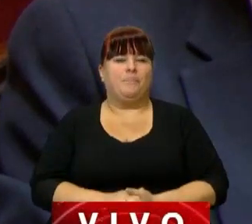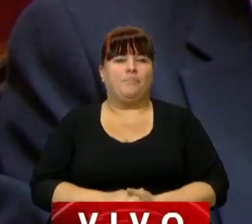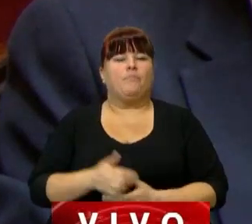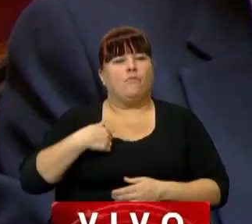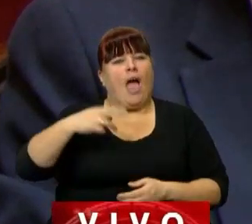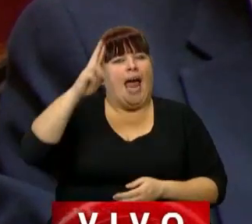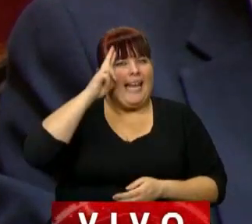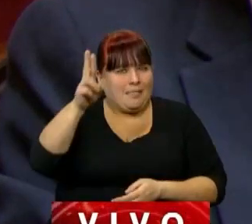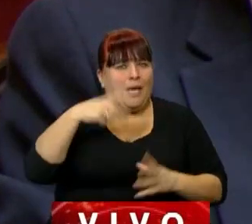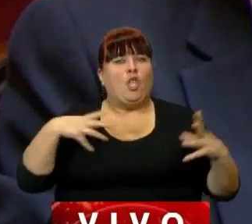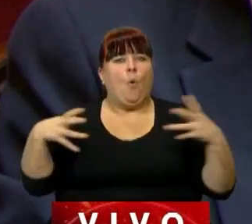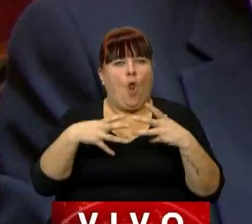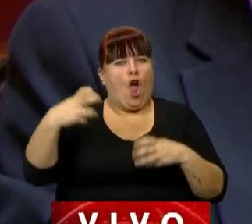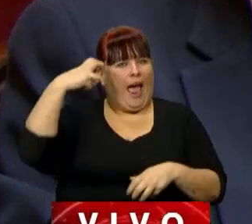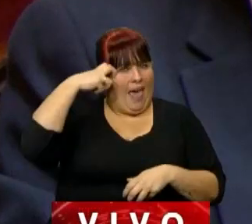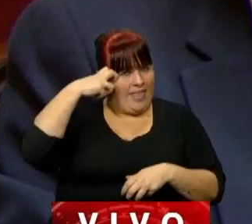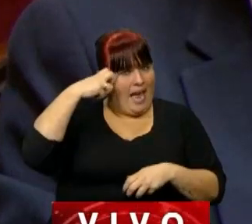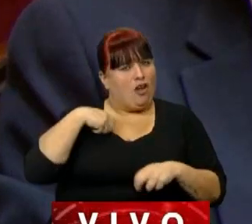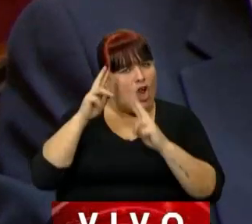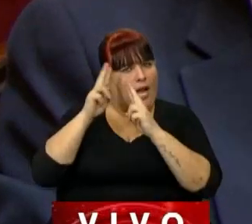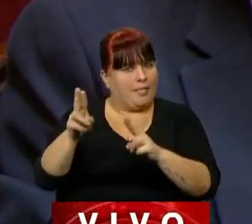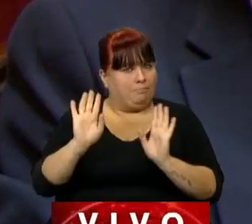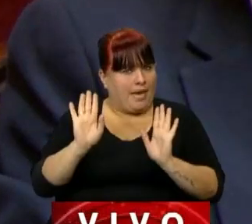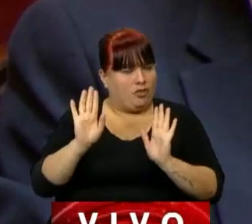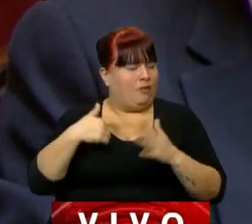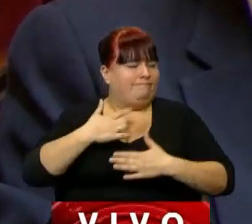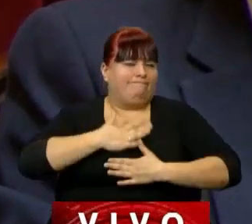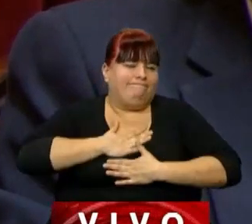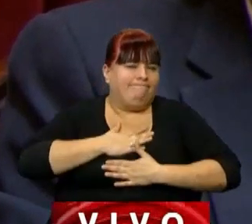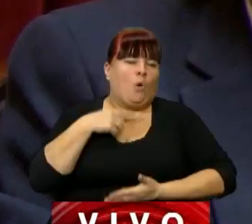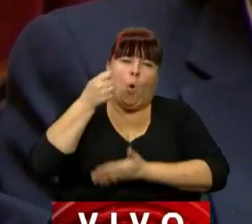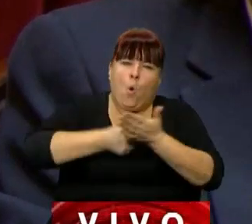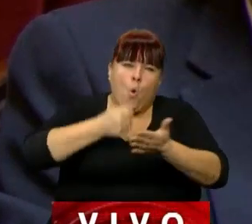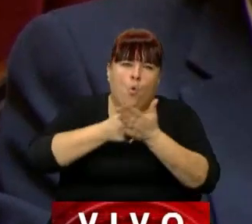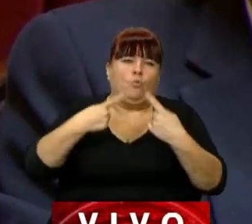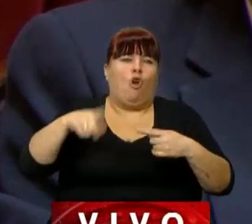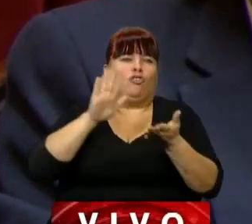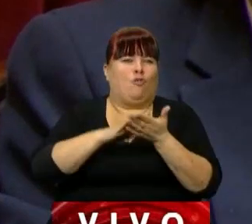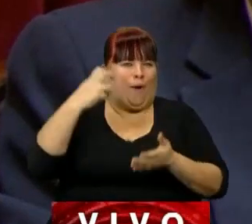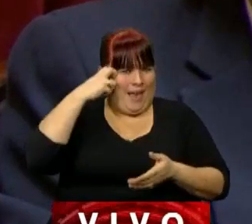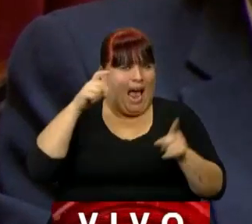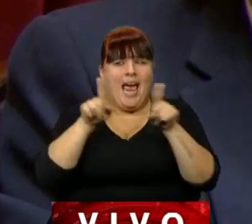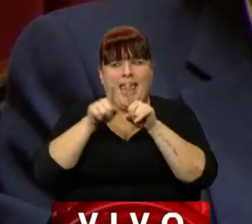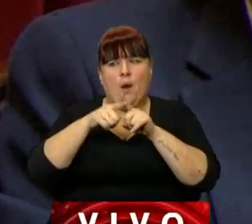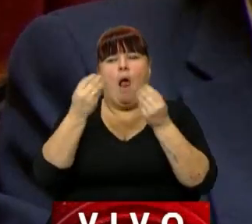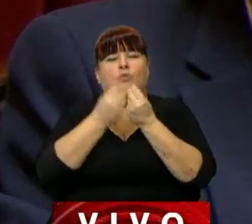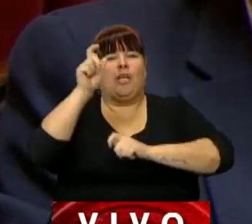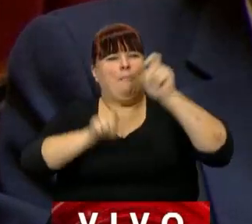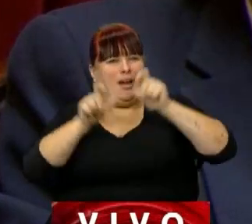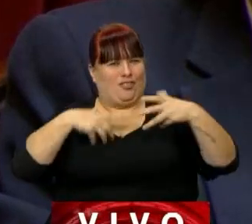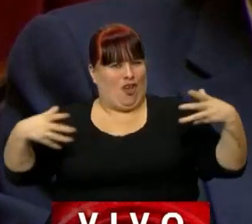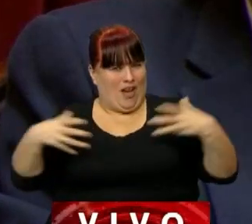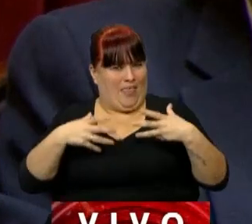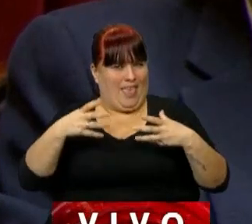soy respetuoso de mi bloque de la Unión Cívica Radical, a quien amo tanto y lucho por tanto, como lo hicieron tantos hombres nuestros,